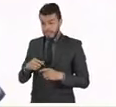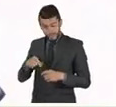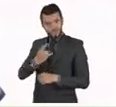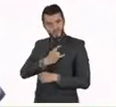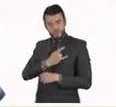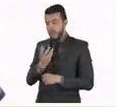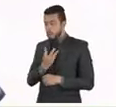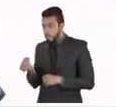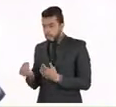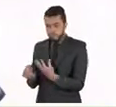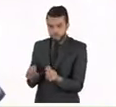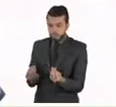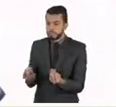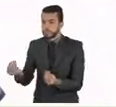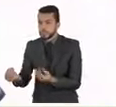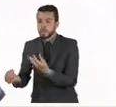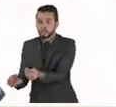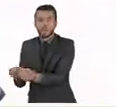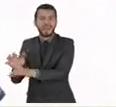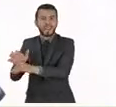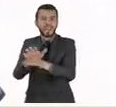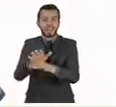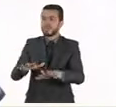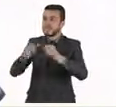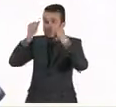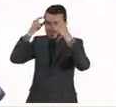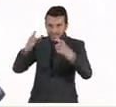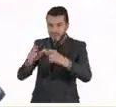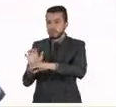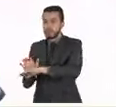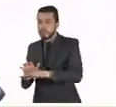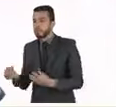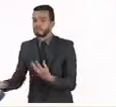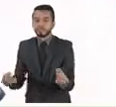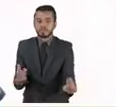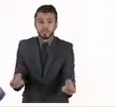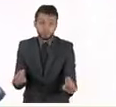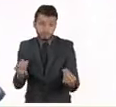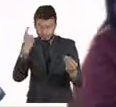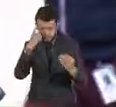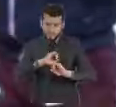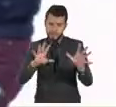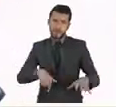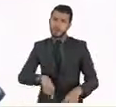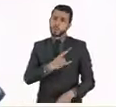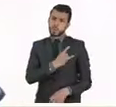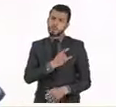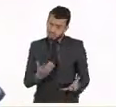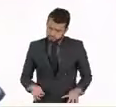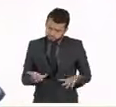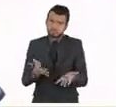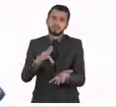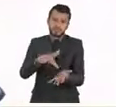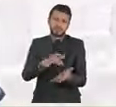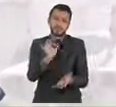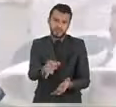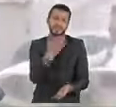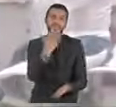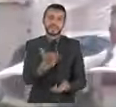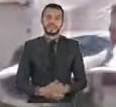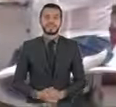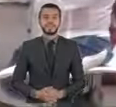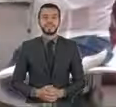todos los entes del Estado, y por supuesto nosotros como universidad seguro podremos participar. Muchas gracias.